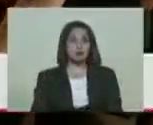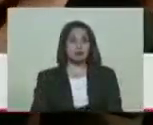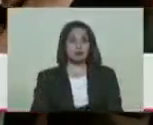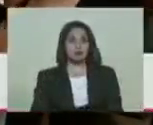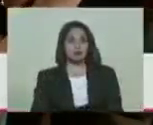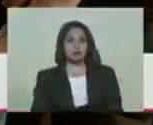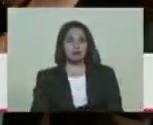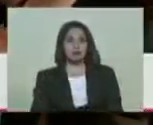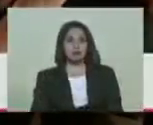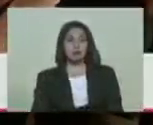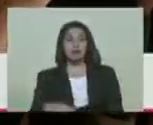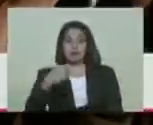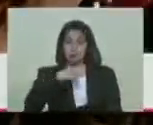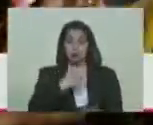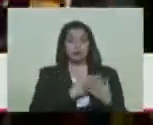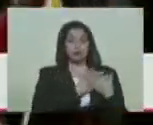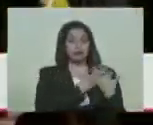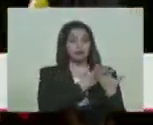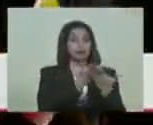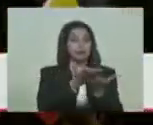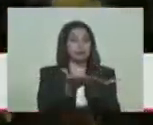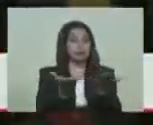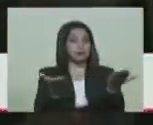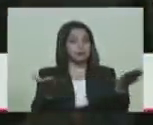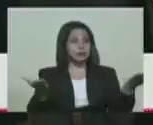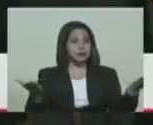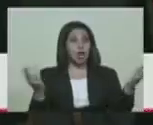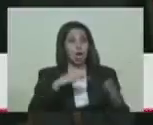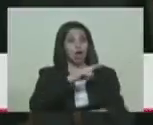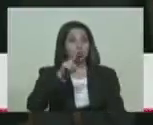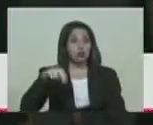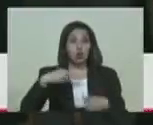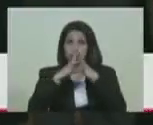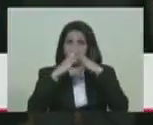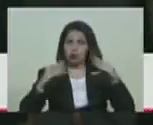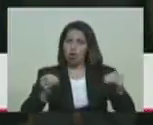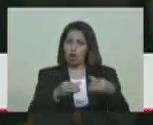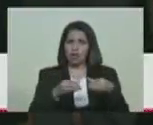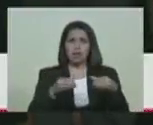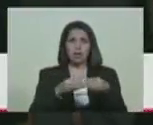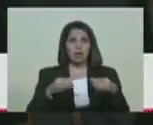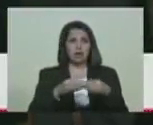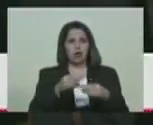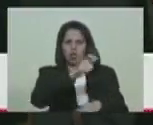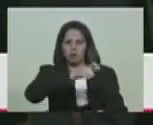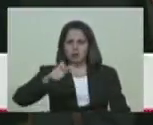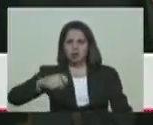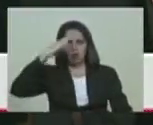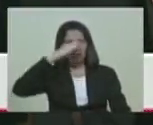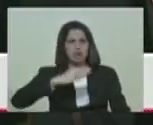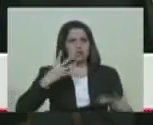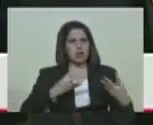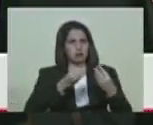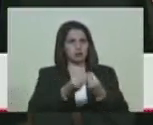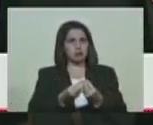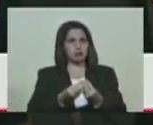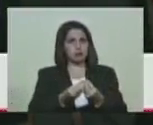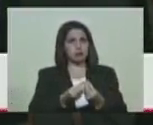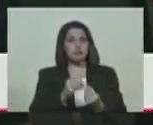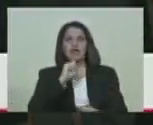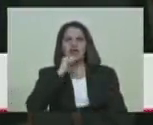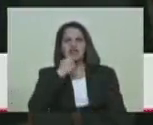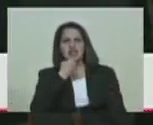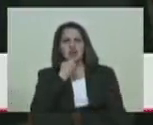Y es lo que vengo a ofrecer yo aquí, nosotros, este poderoso equipo cívico-militar. La clave de la